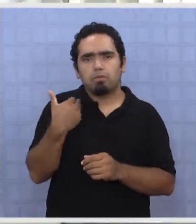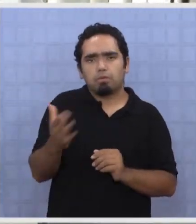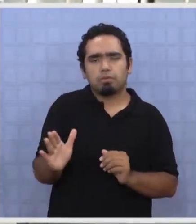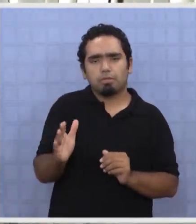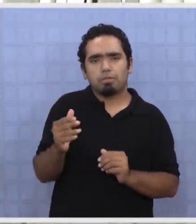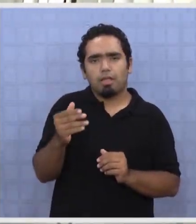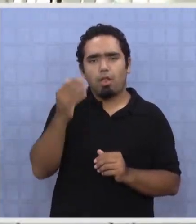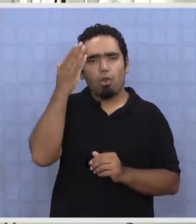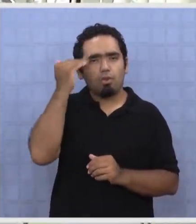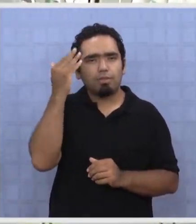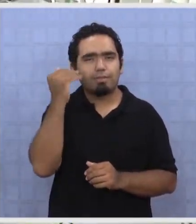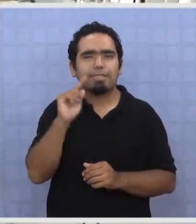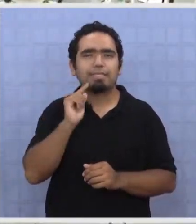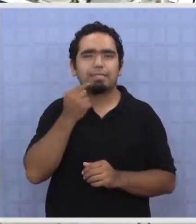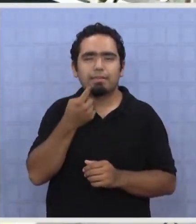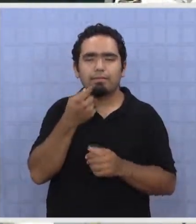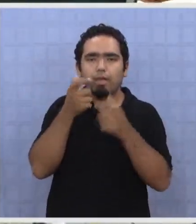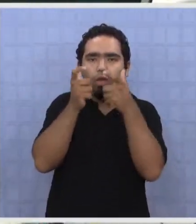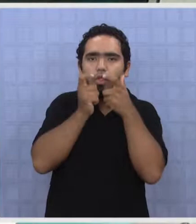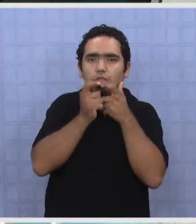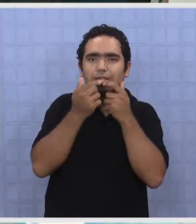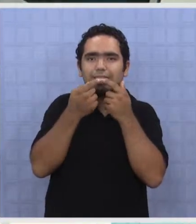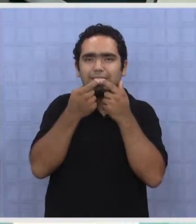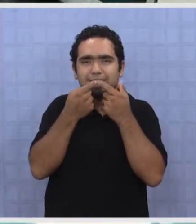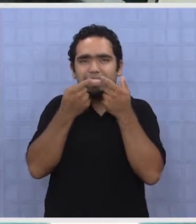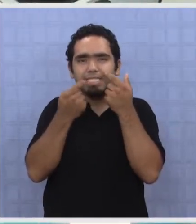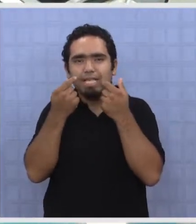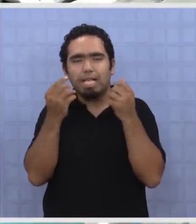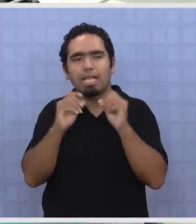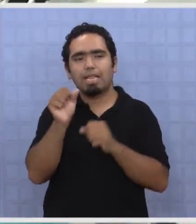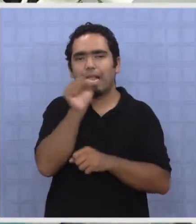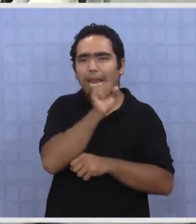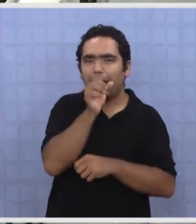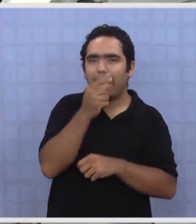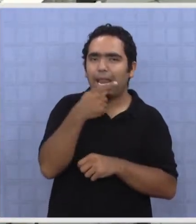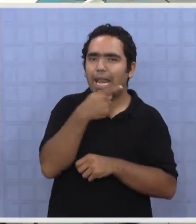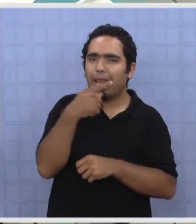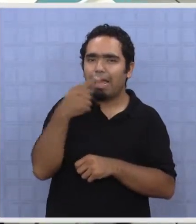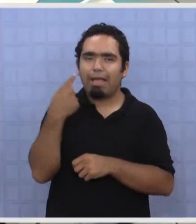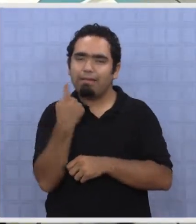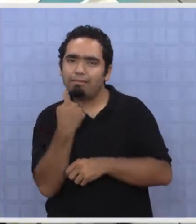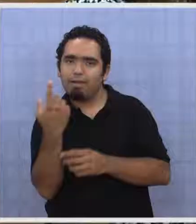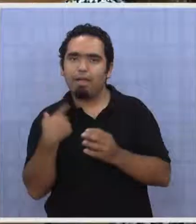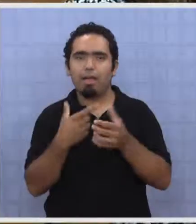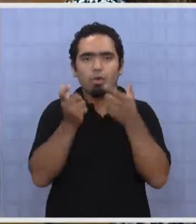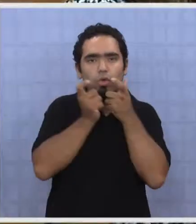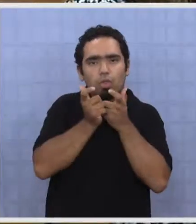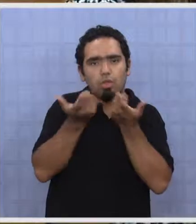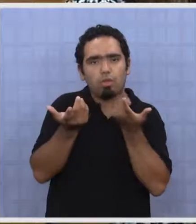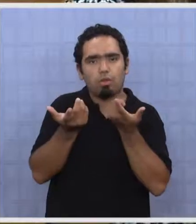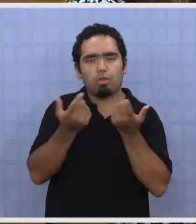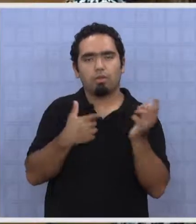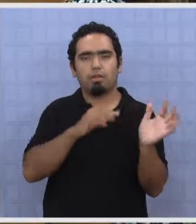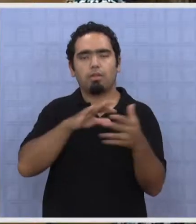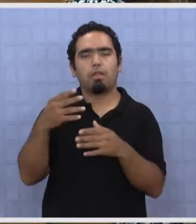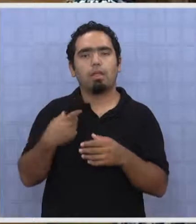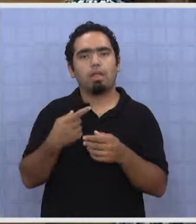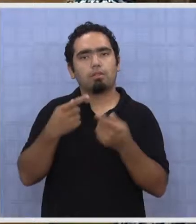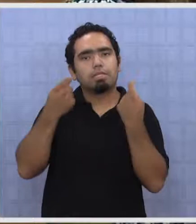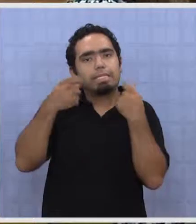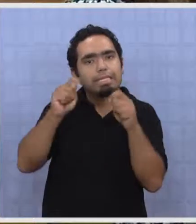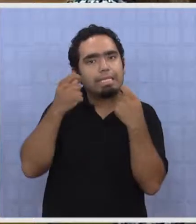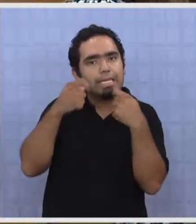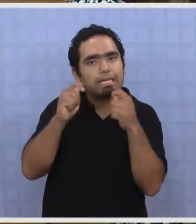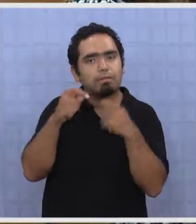significa conservar un diente, no saben apreciar lo que significa lavar y cuidar sus dientes. Entonces, por lo mismo, los tratamientos que